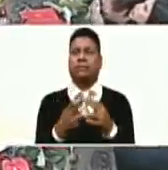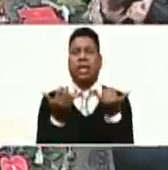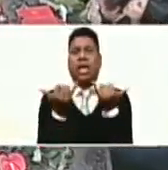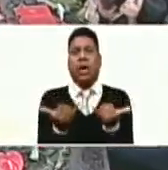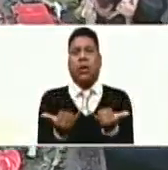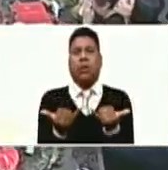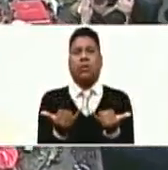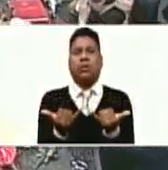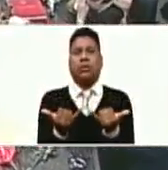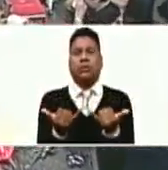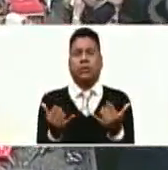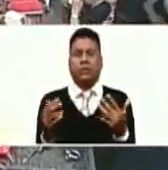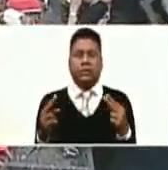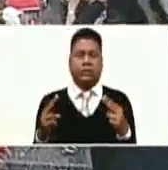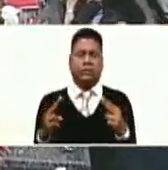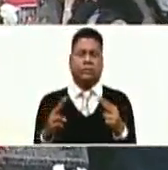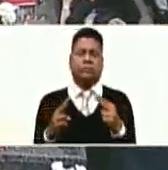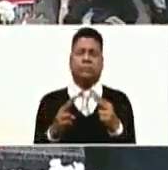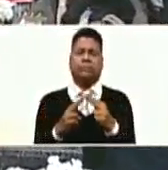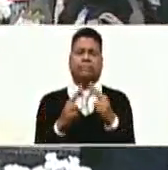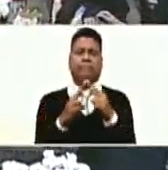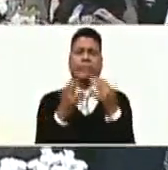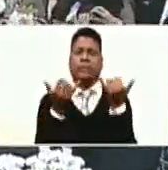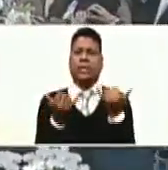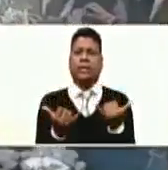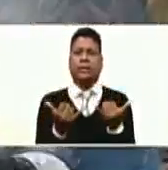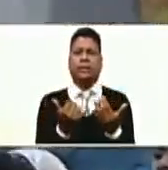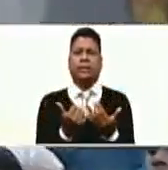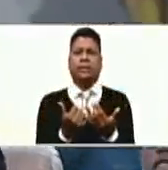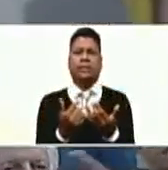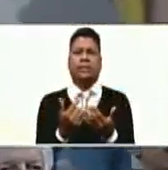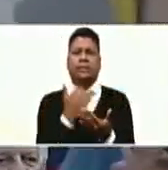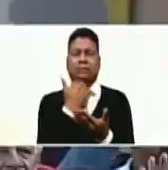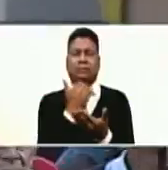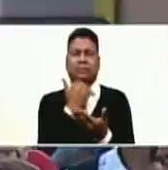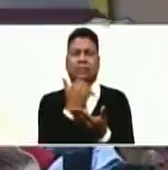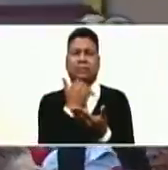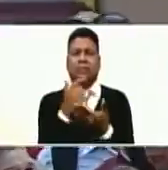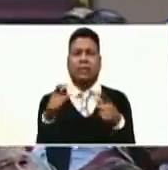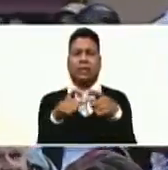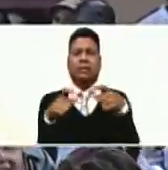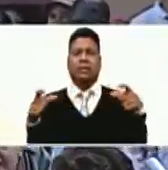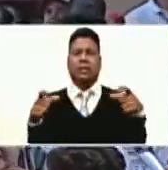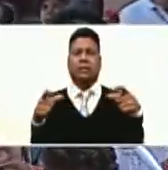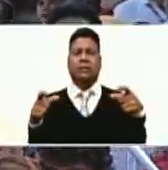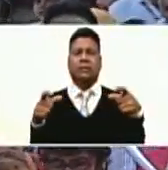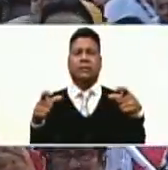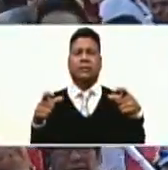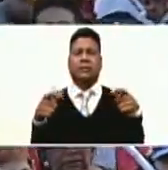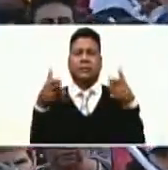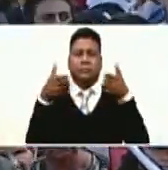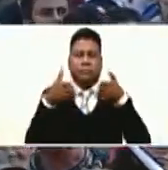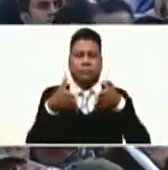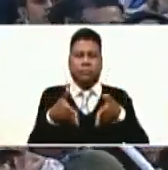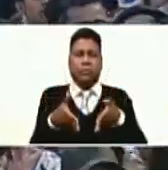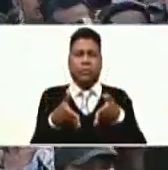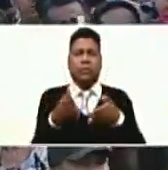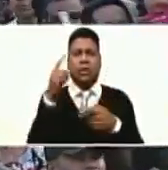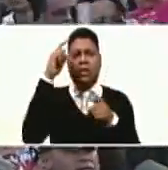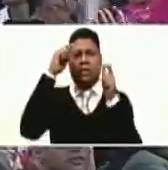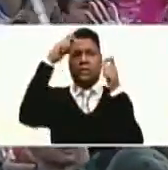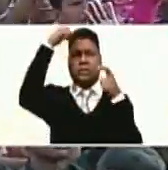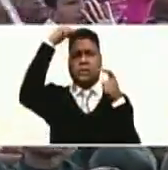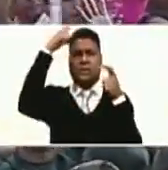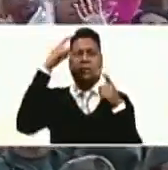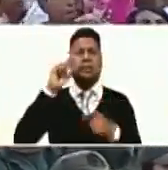acá precisamente a pocos metros del lugar donde fue sembrado hace 3 años, quizás diciéndole